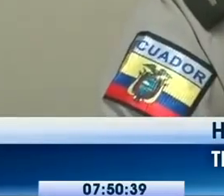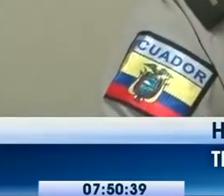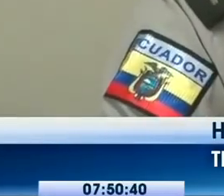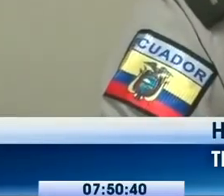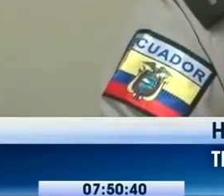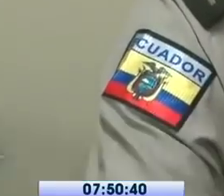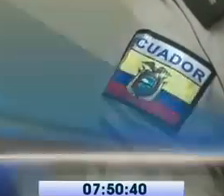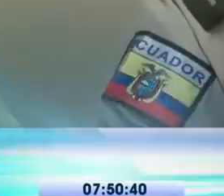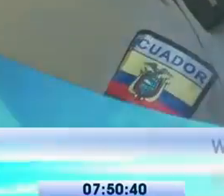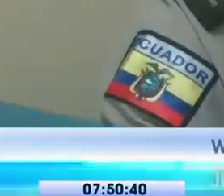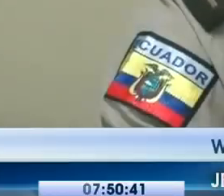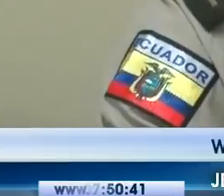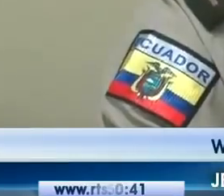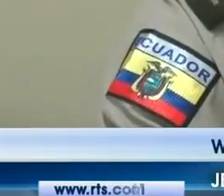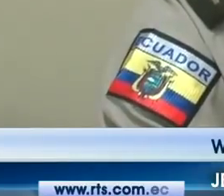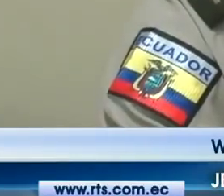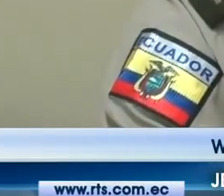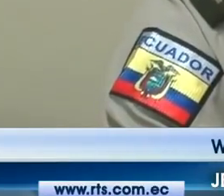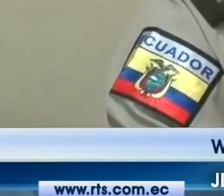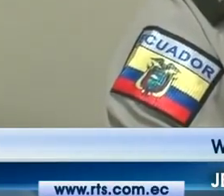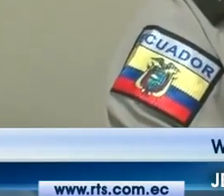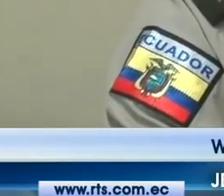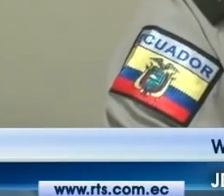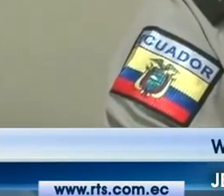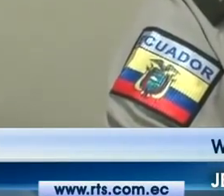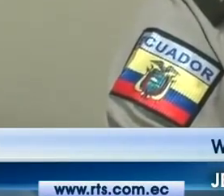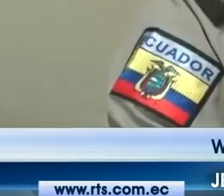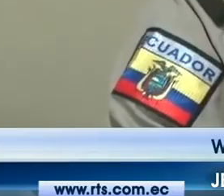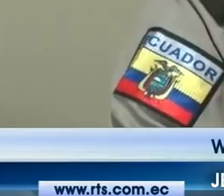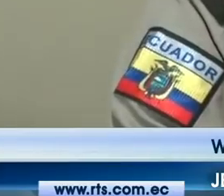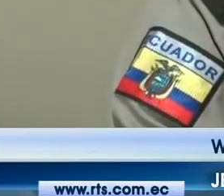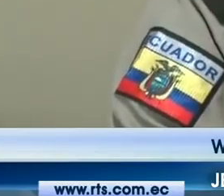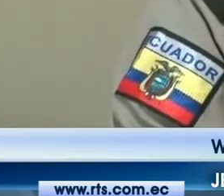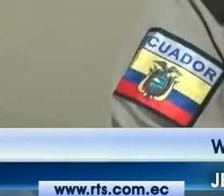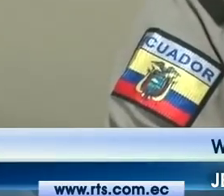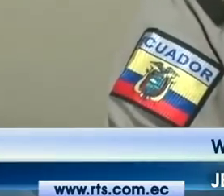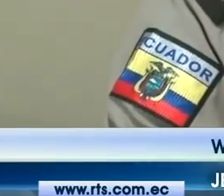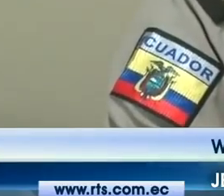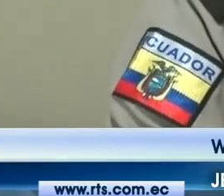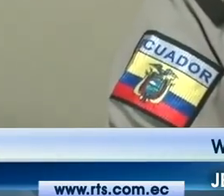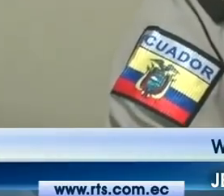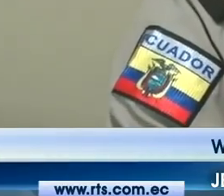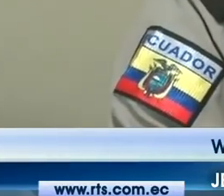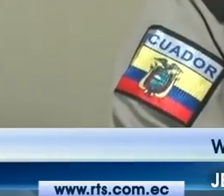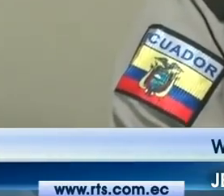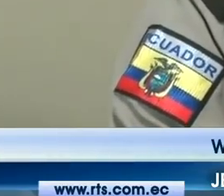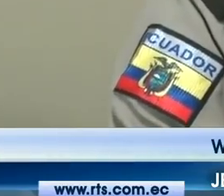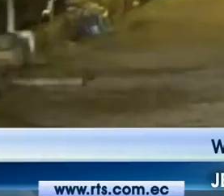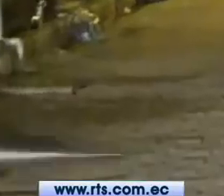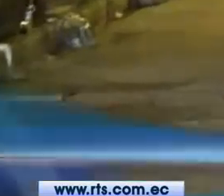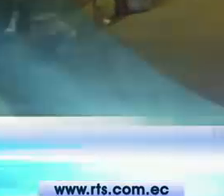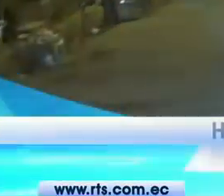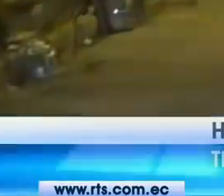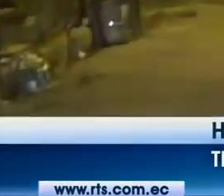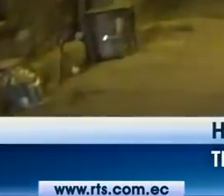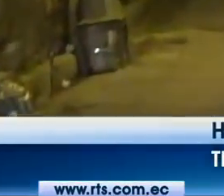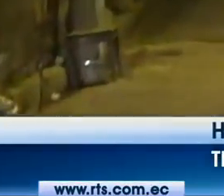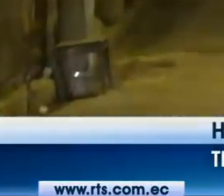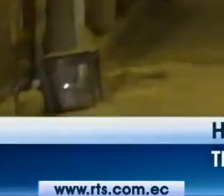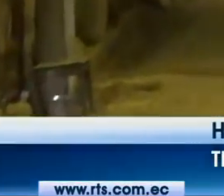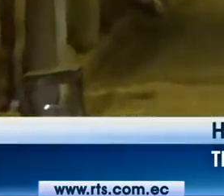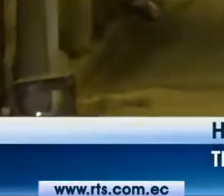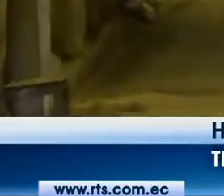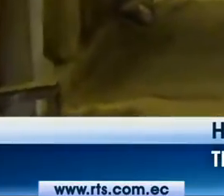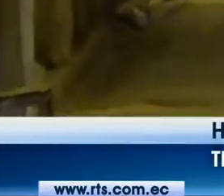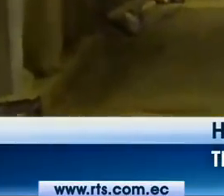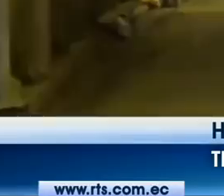por dos ciudadanos que iban a bordo de una motocicleta, en el momento que los ciudadanos han procedido a realizar dos disparos, el uno le llega al ciudadano a